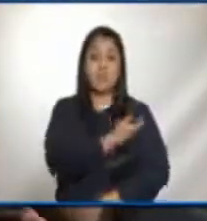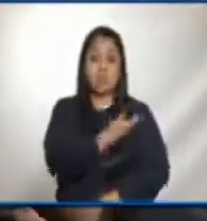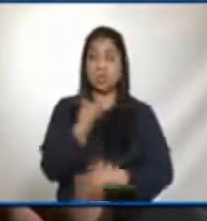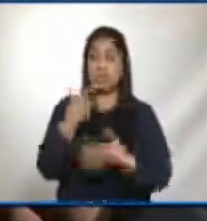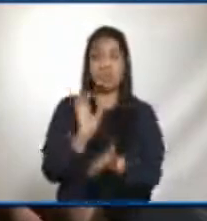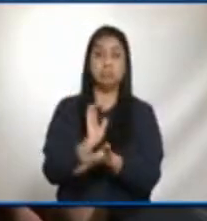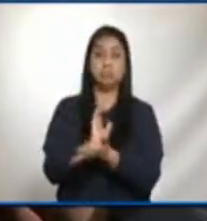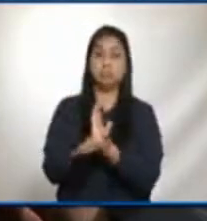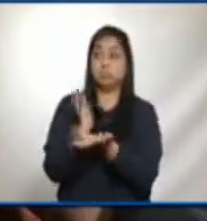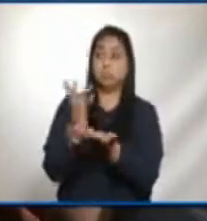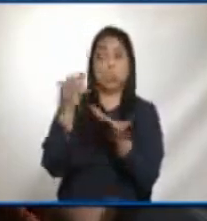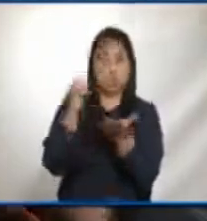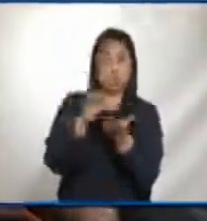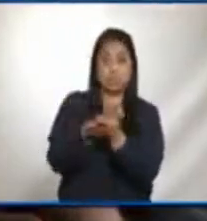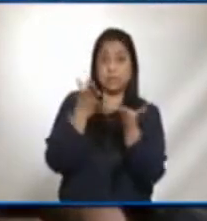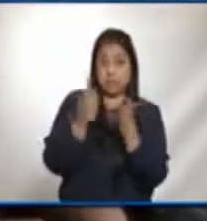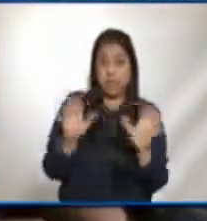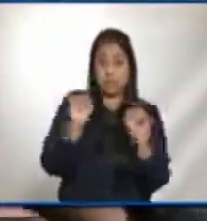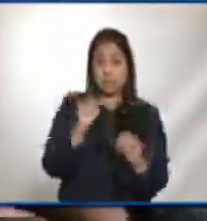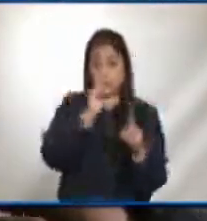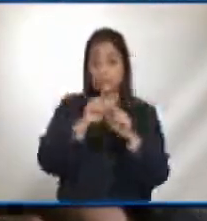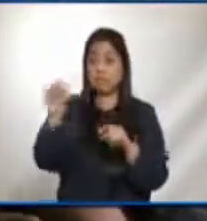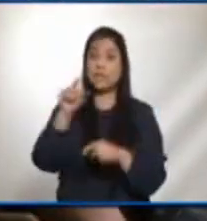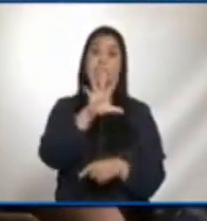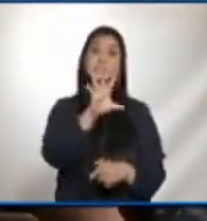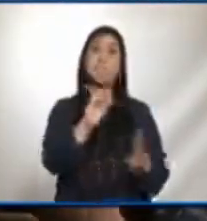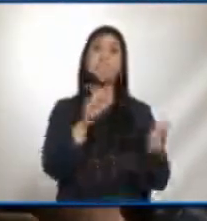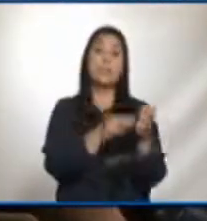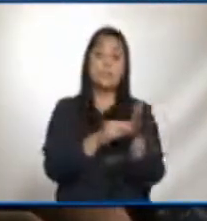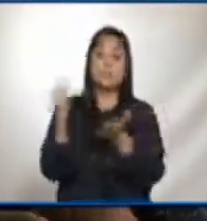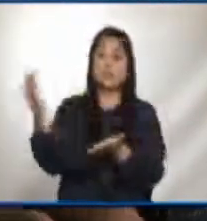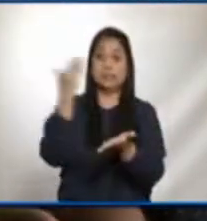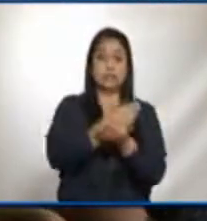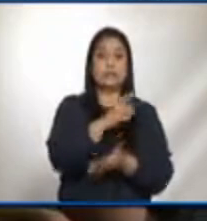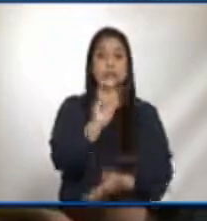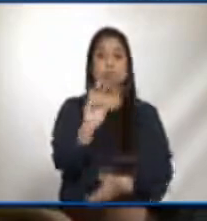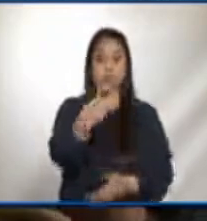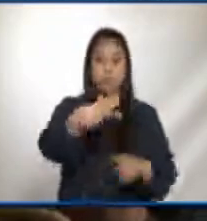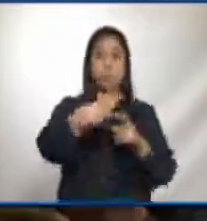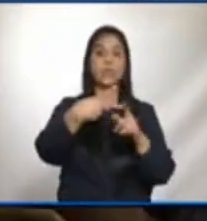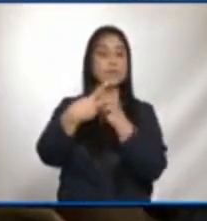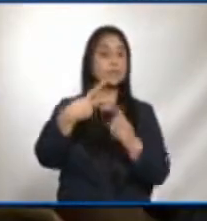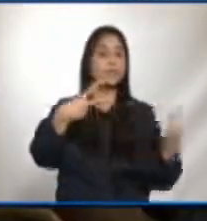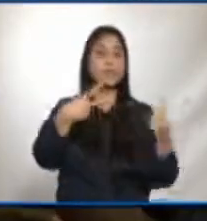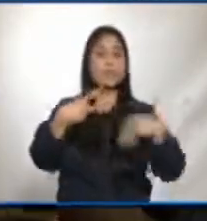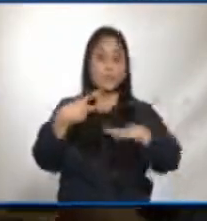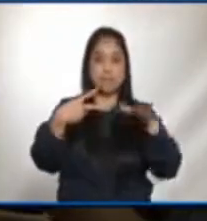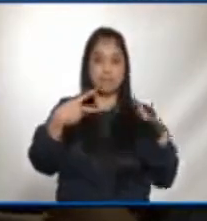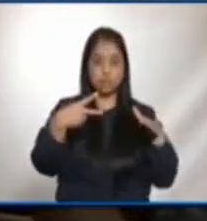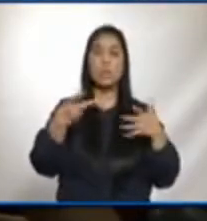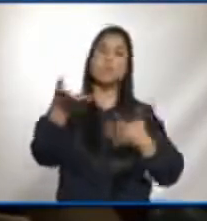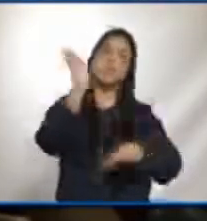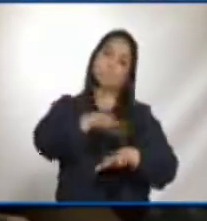la confirmación. 50 mil entrarían en la segunda semana de marzo y a partir de ahí entran ya lotes más